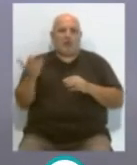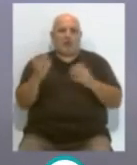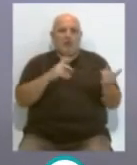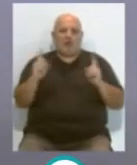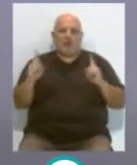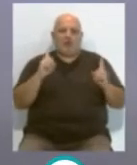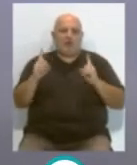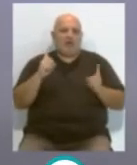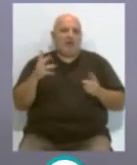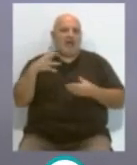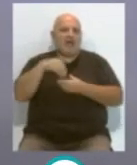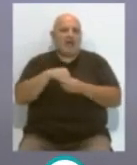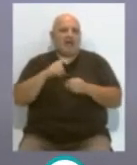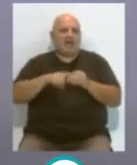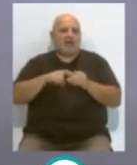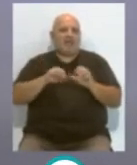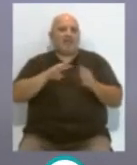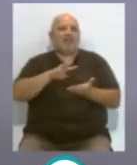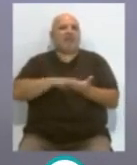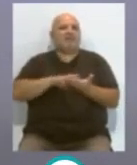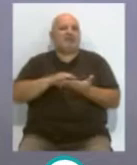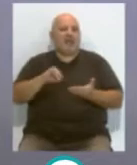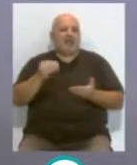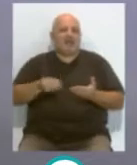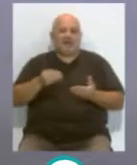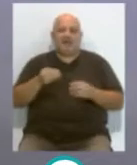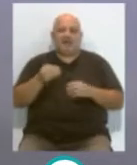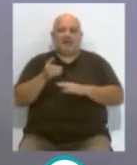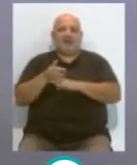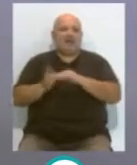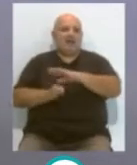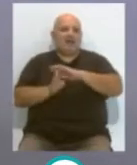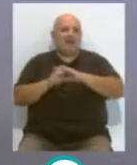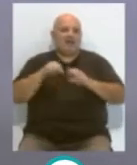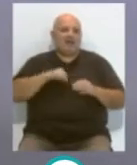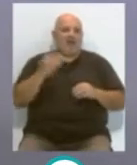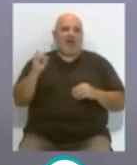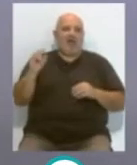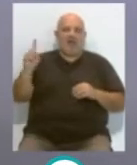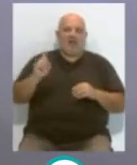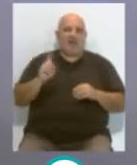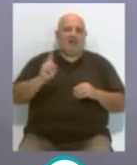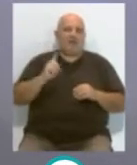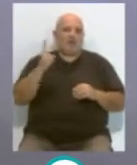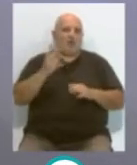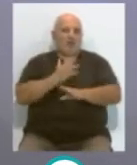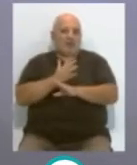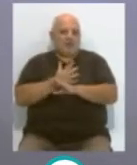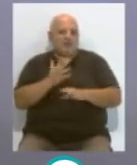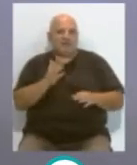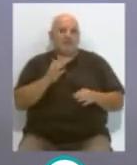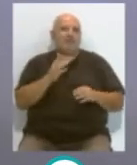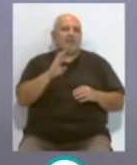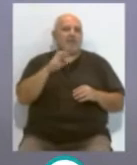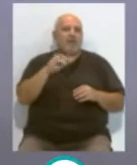sea que él mismo ya está contribuyendo defensivamente, no dejando de marcar, pero ya por su sola presencia te obliga a tener dos jugadores. Pedri